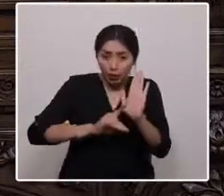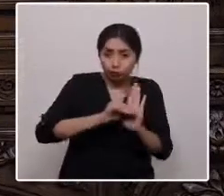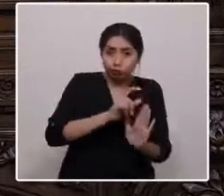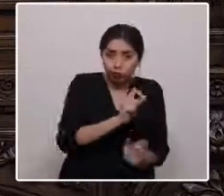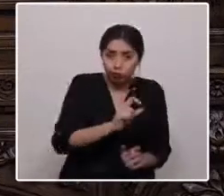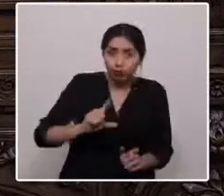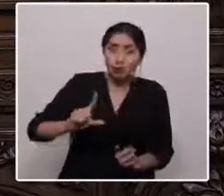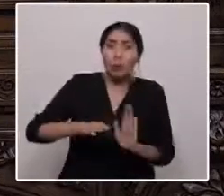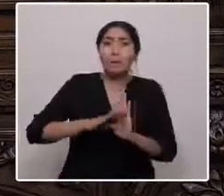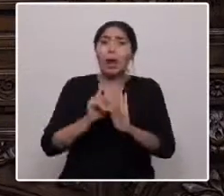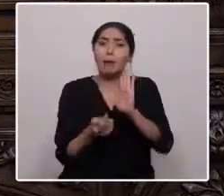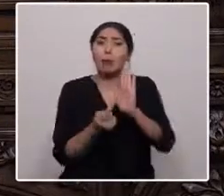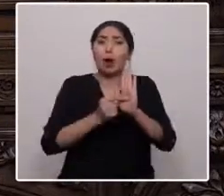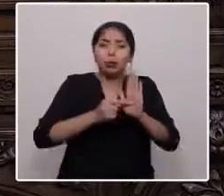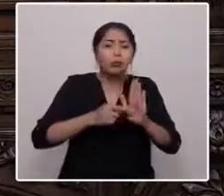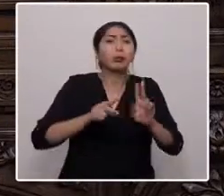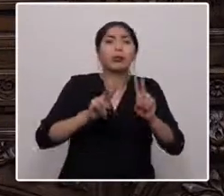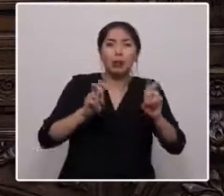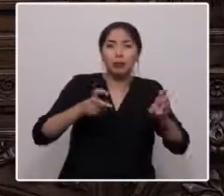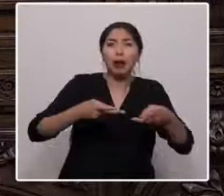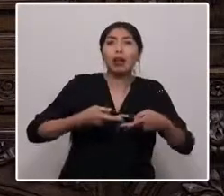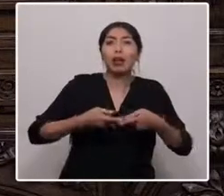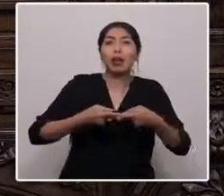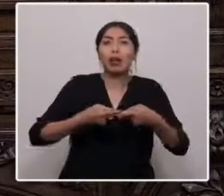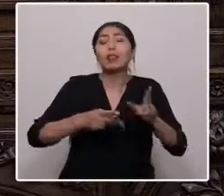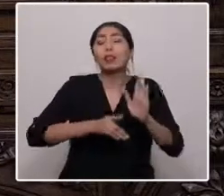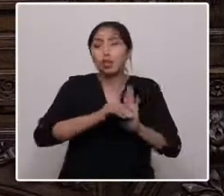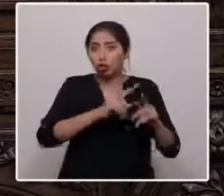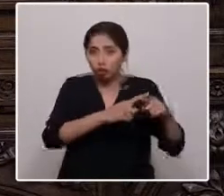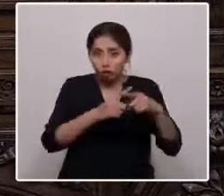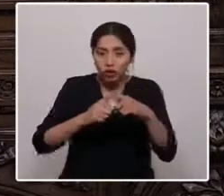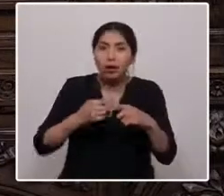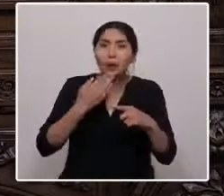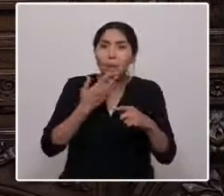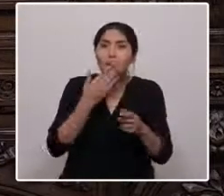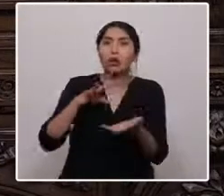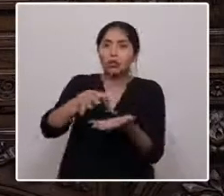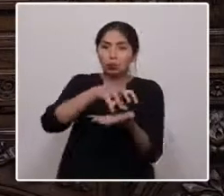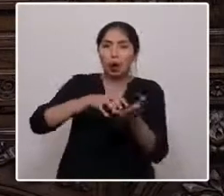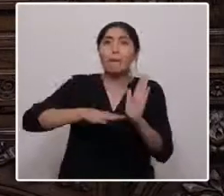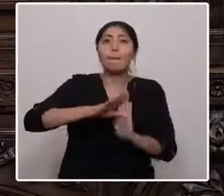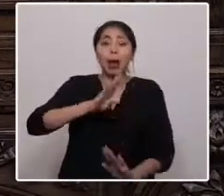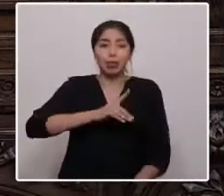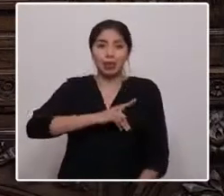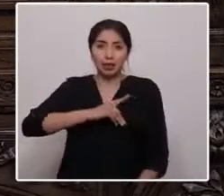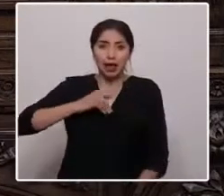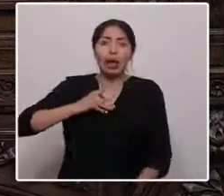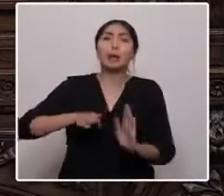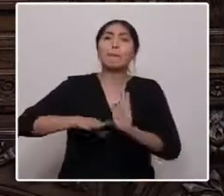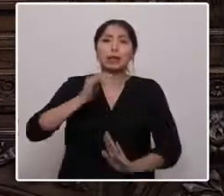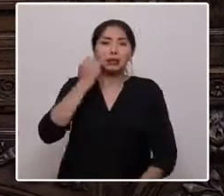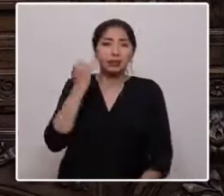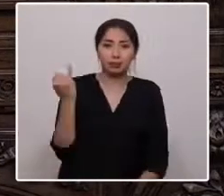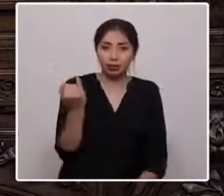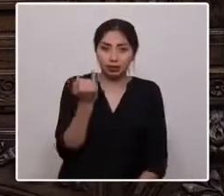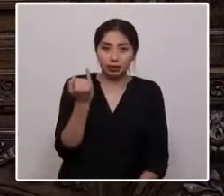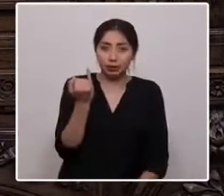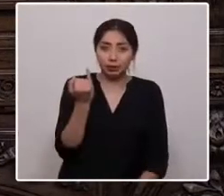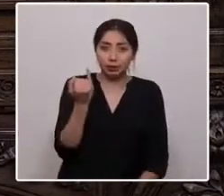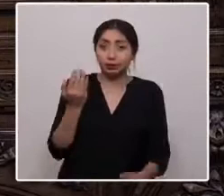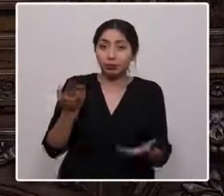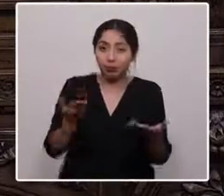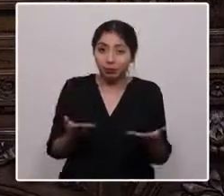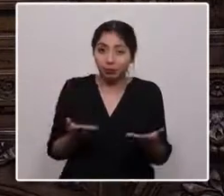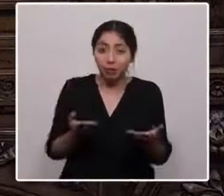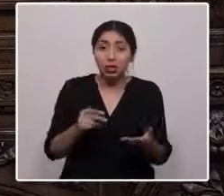más cultura y mejores ciudades más dignidad y más autonomía sin crecimiento no se